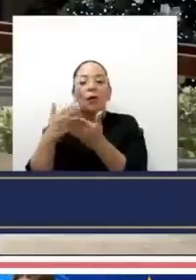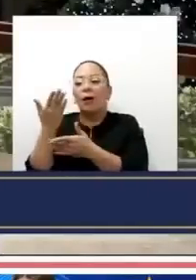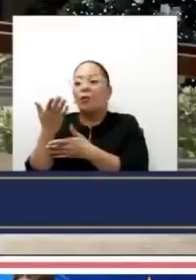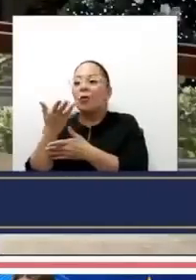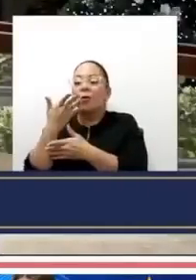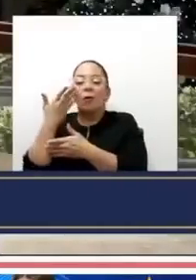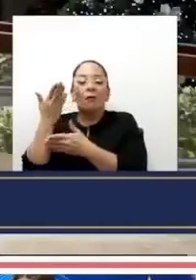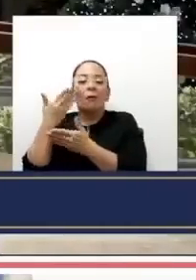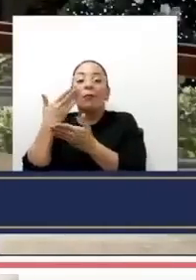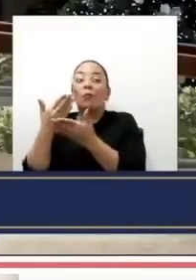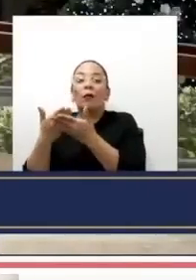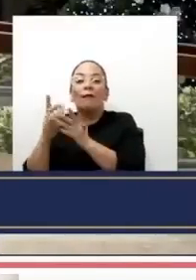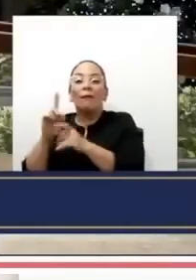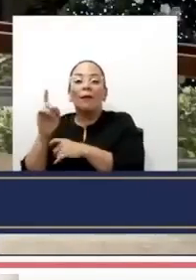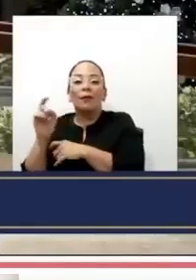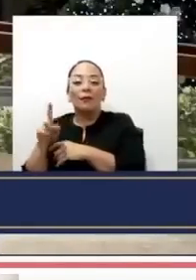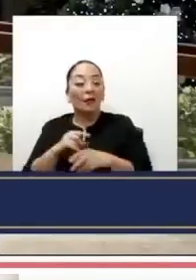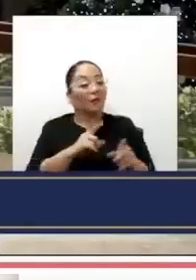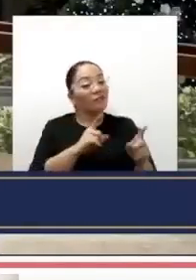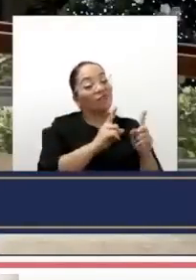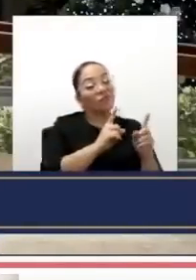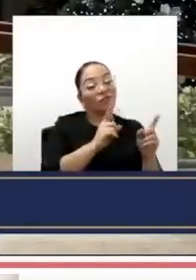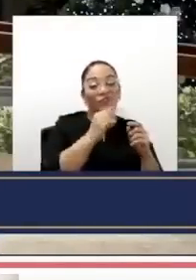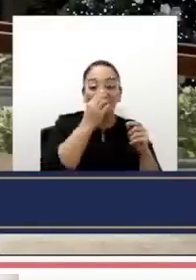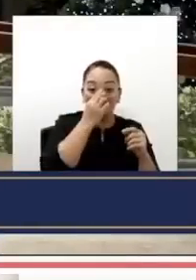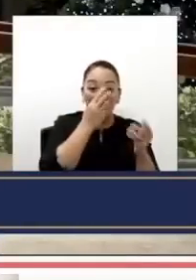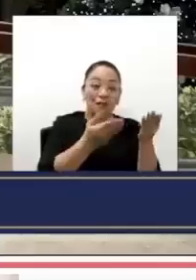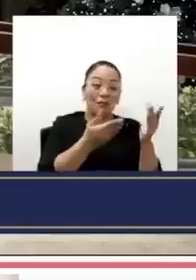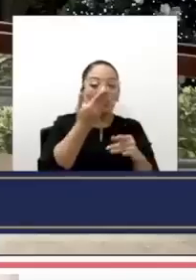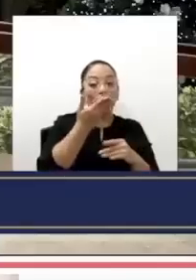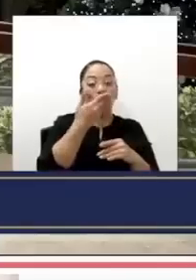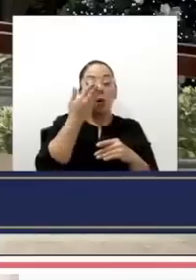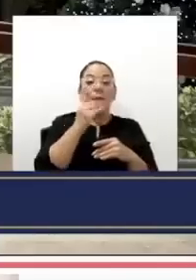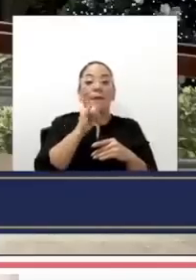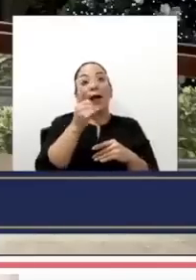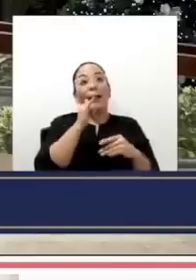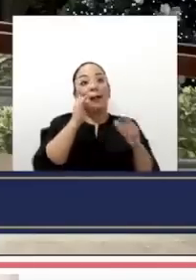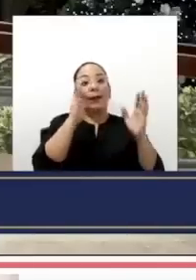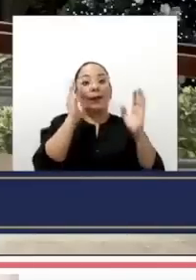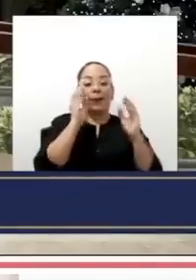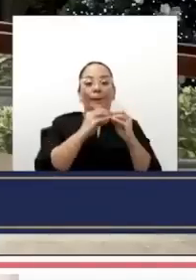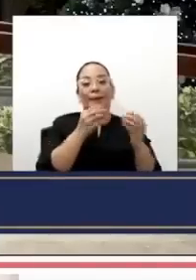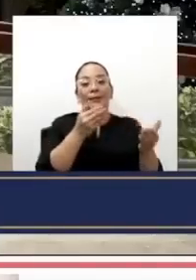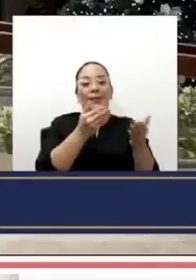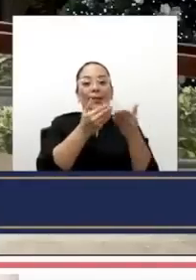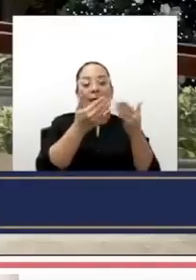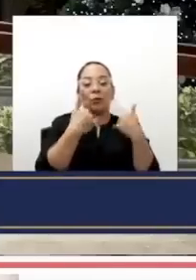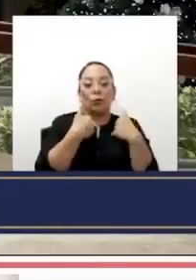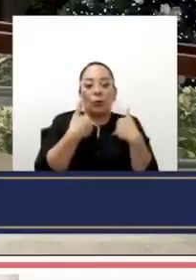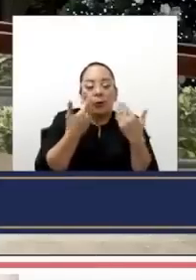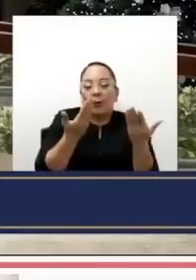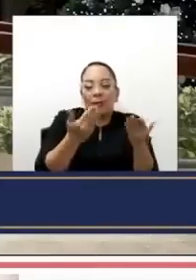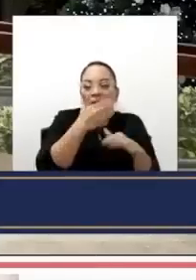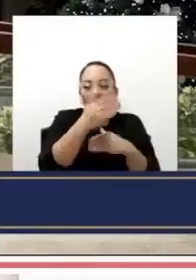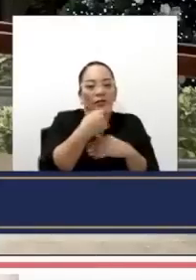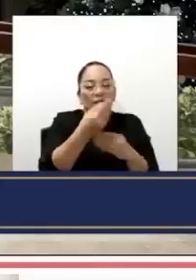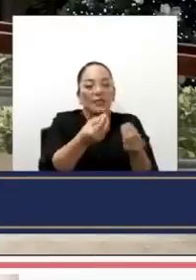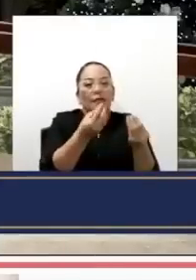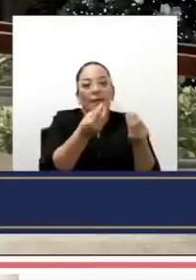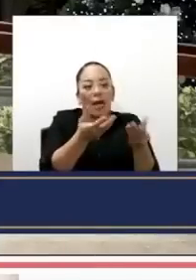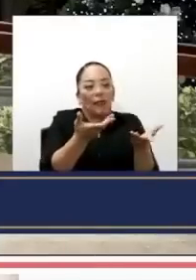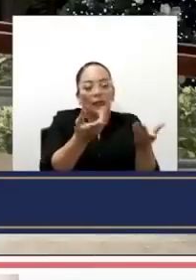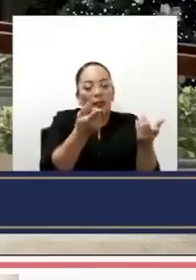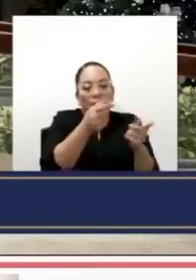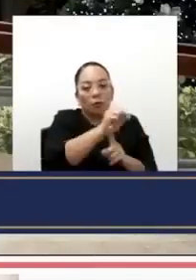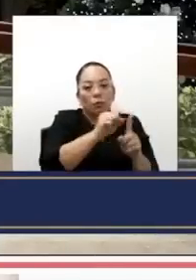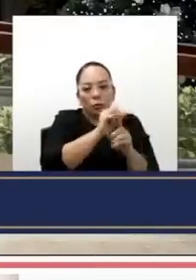de prueba? No, puede haber sido un aroma etílico, que era lo más cercano que podría haber llegado después de decir semejante cosa